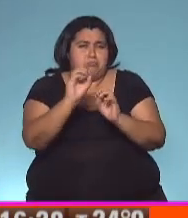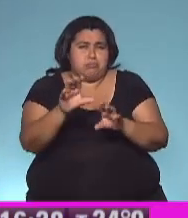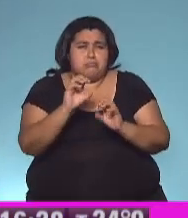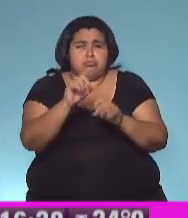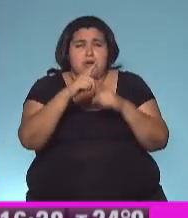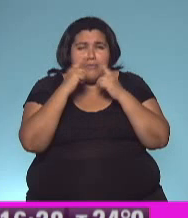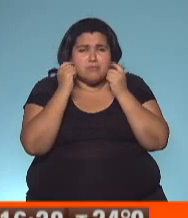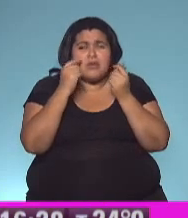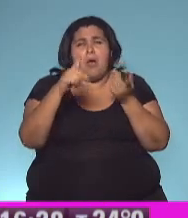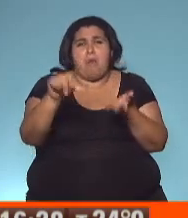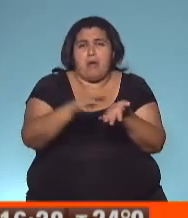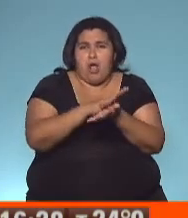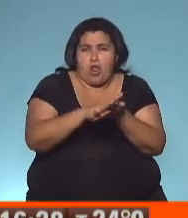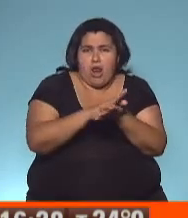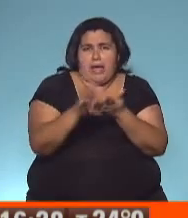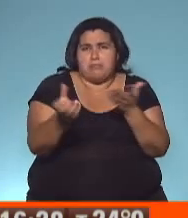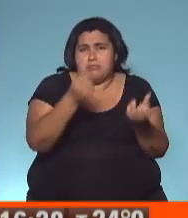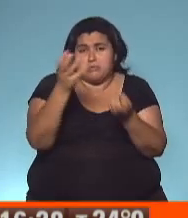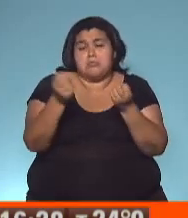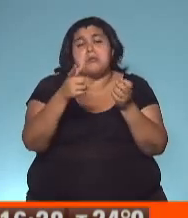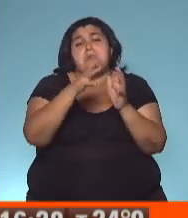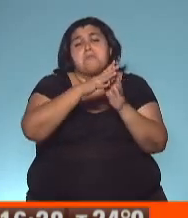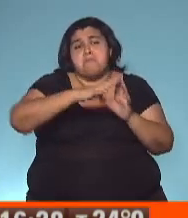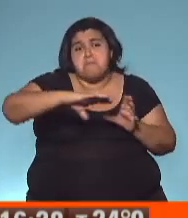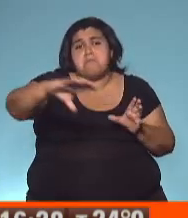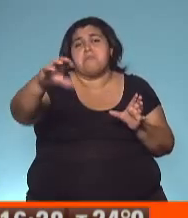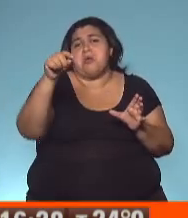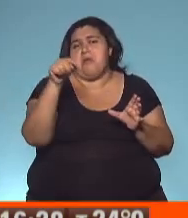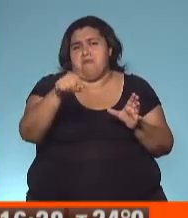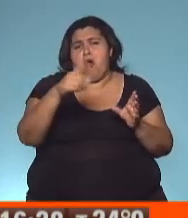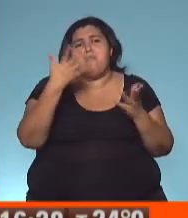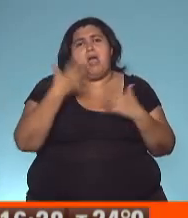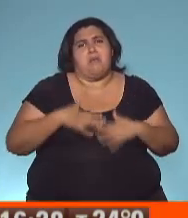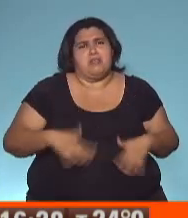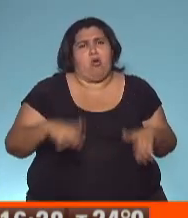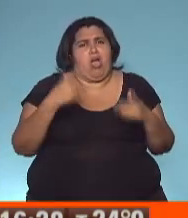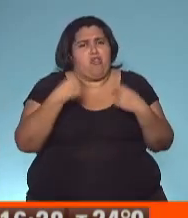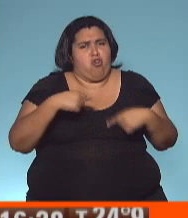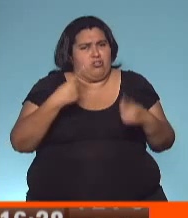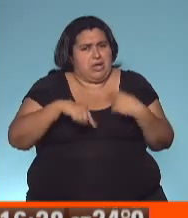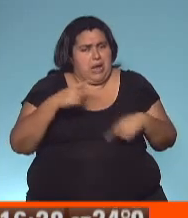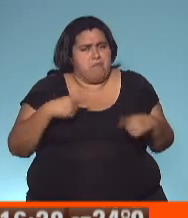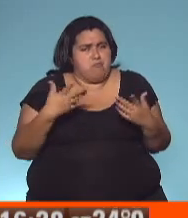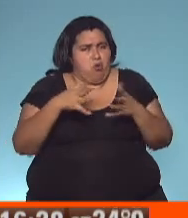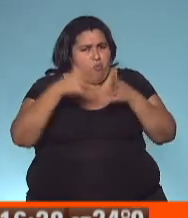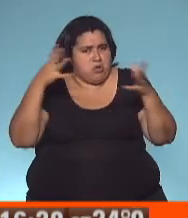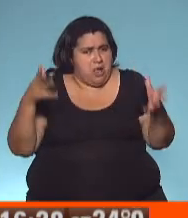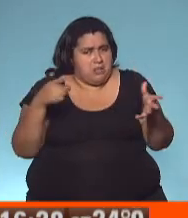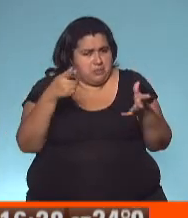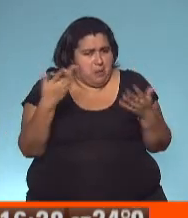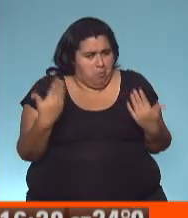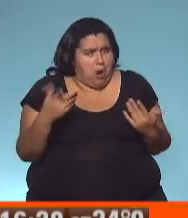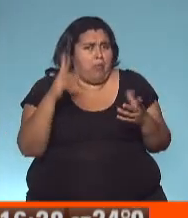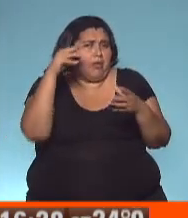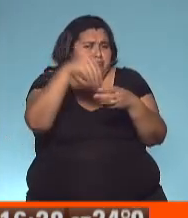barbijo, alcohol en gel y todas las instalaciones que tiene ese estadio, que tiene sus vestuarios amplios para que puedan